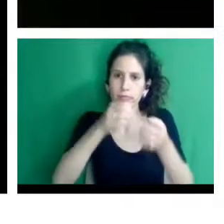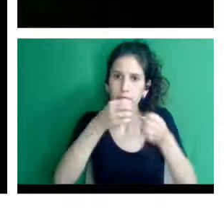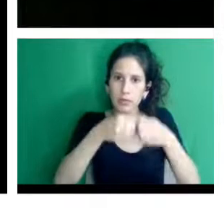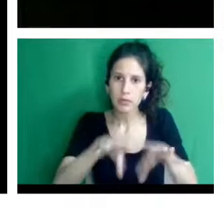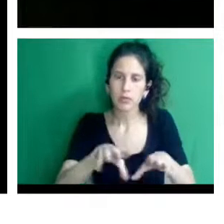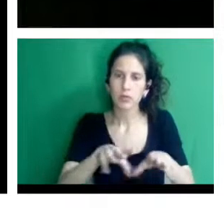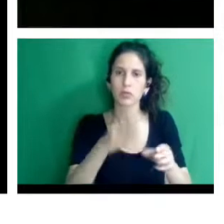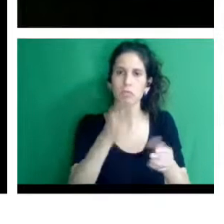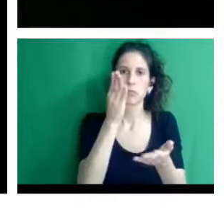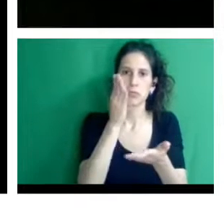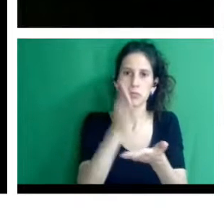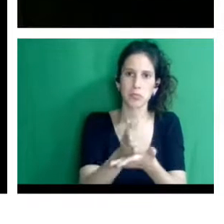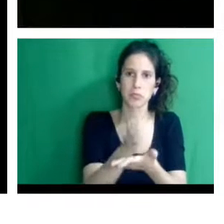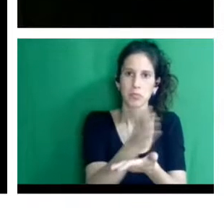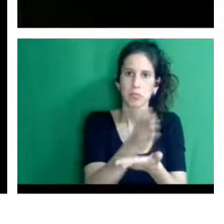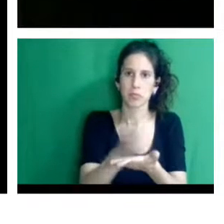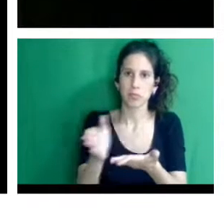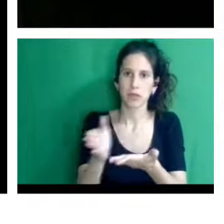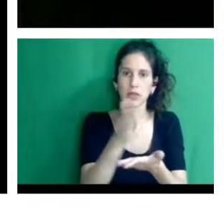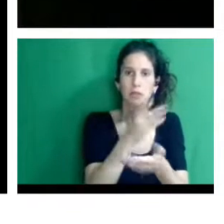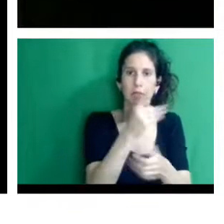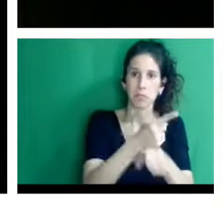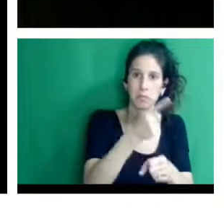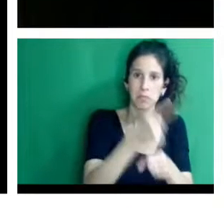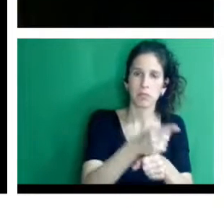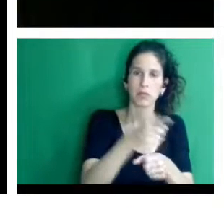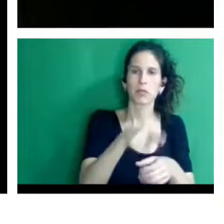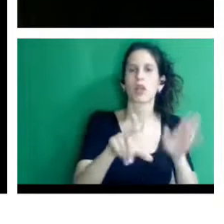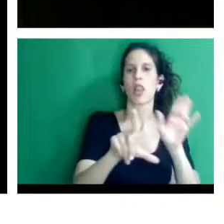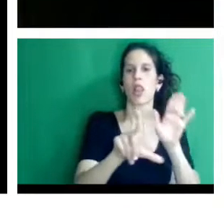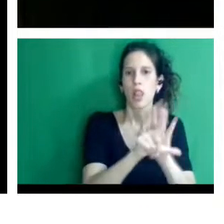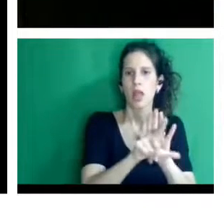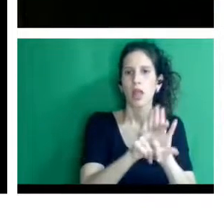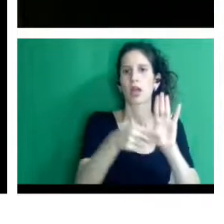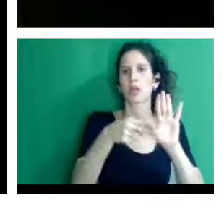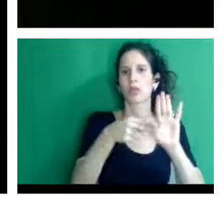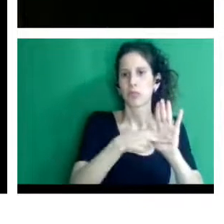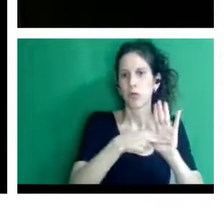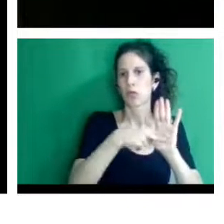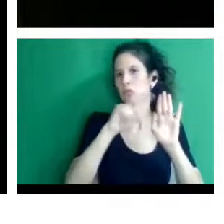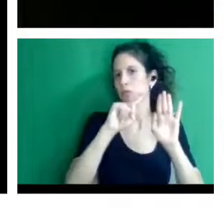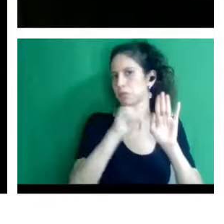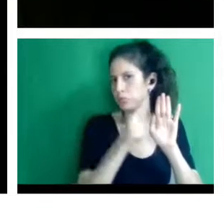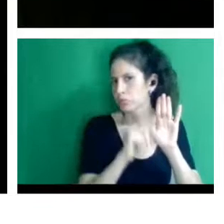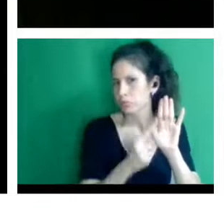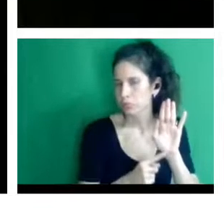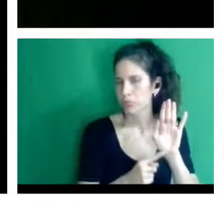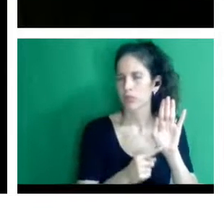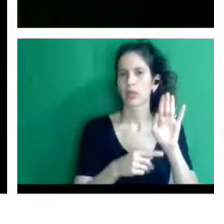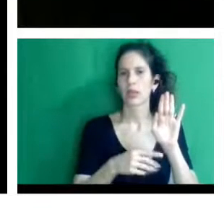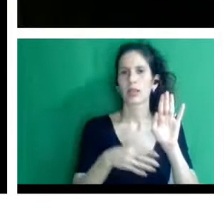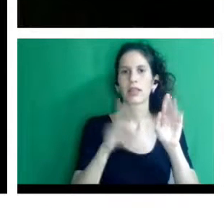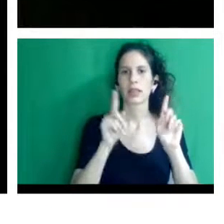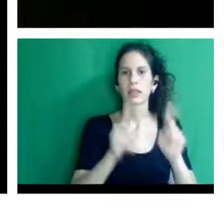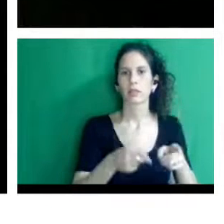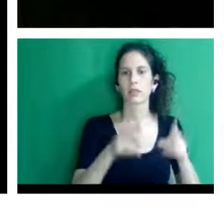materia de accesibilidad, las especificaciones técnicas generales, especificaciones técnicas de turismo